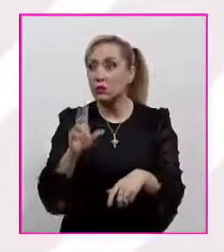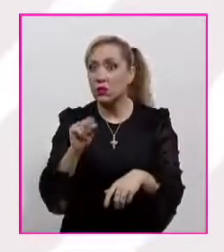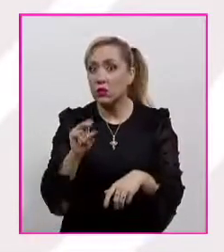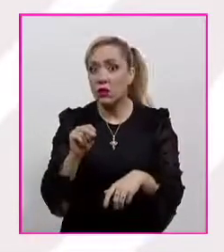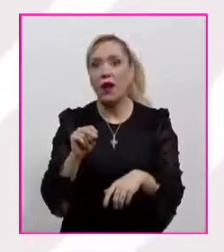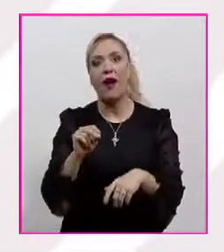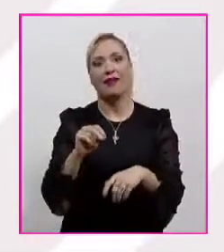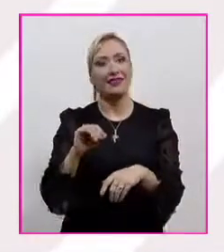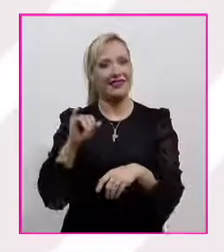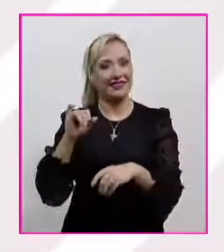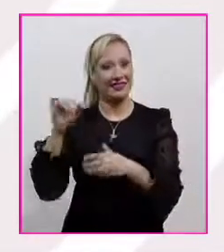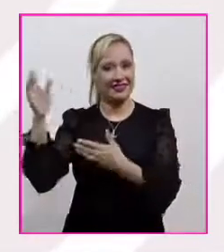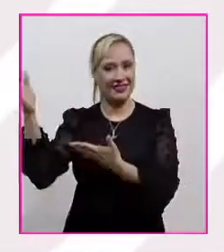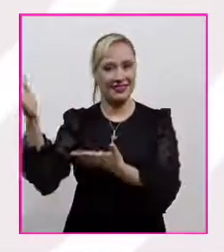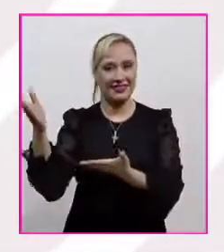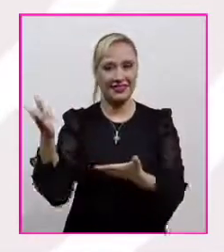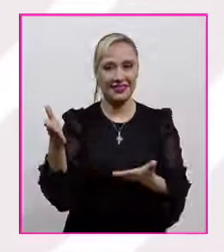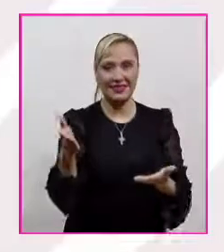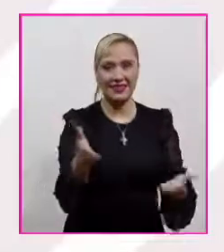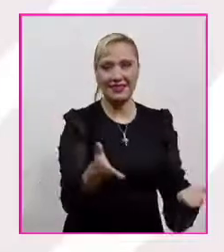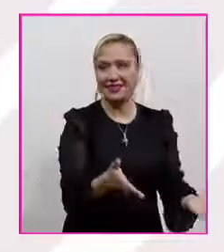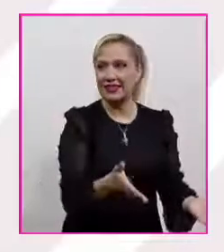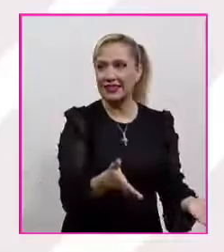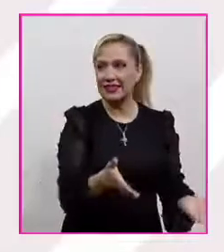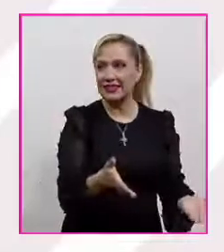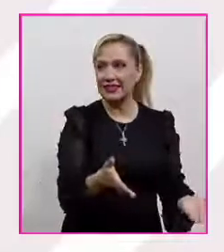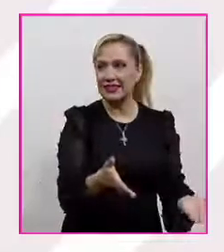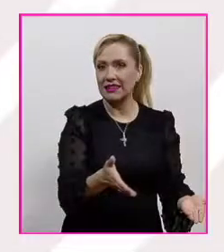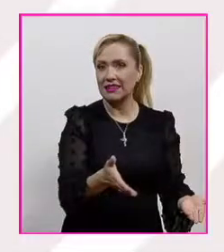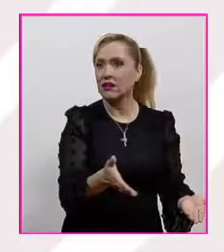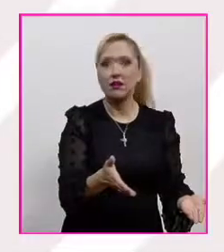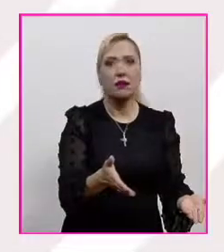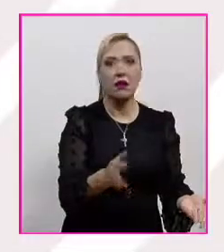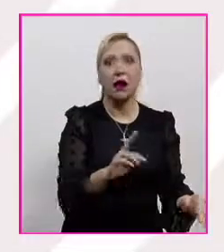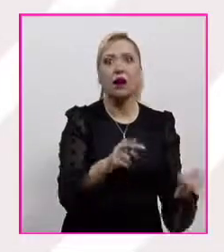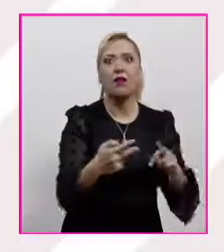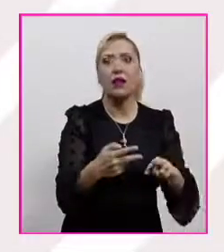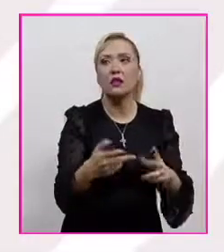porque creemos que vienen a robarnos o a